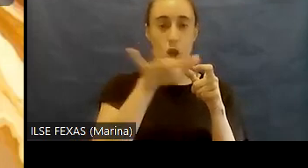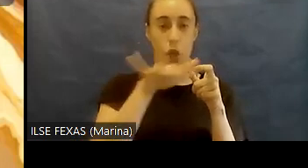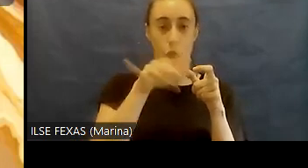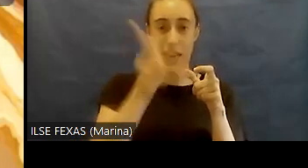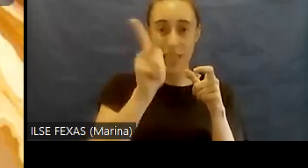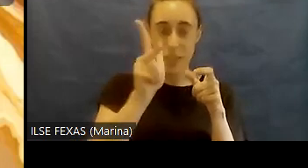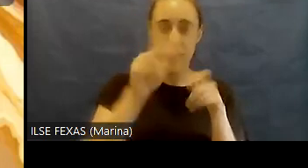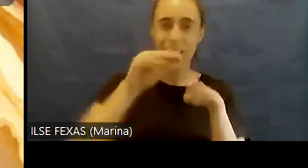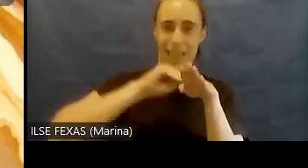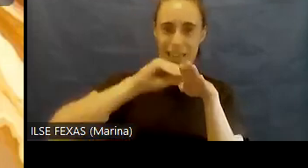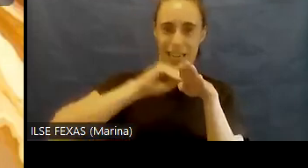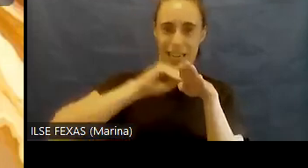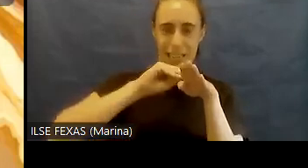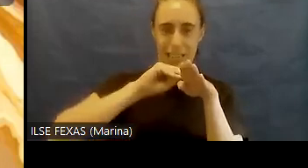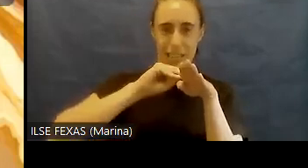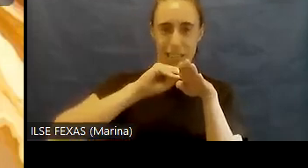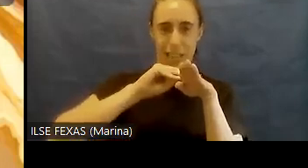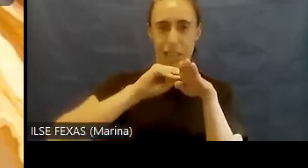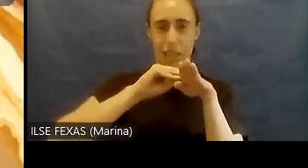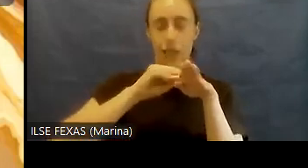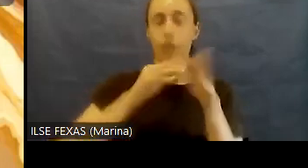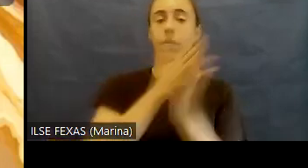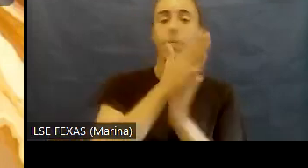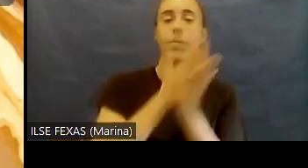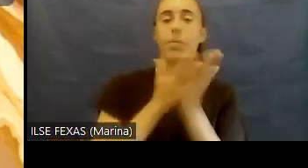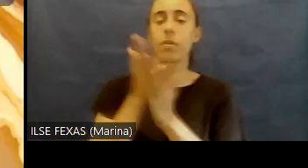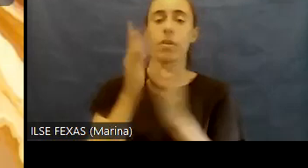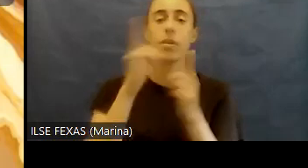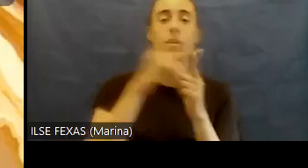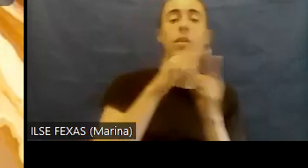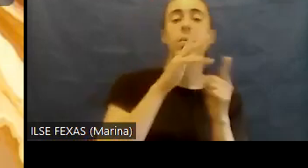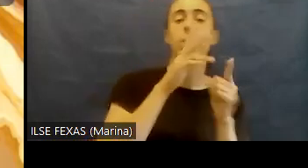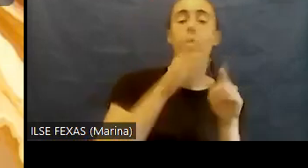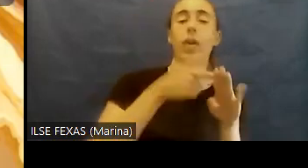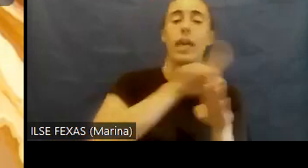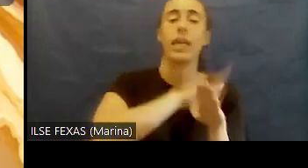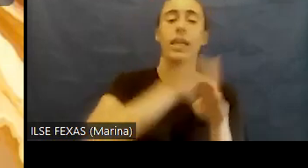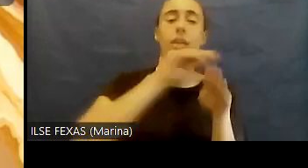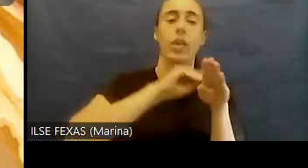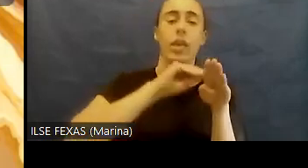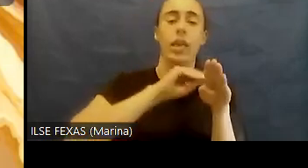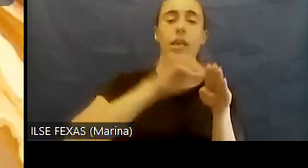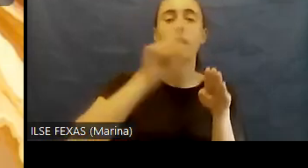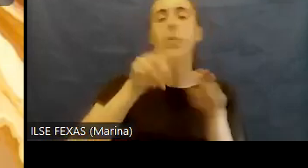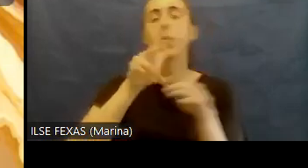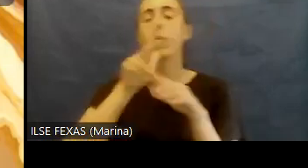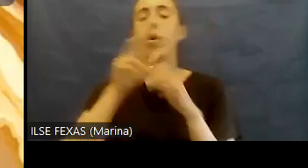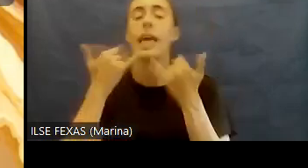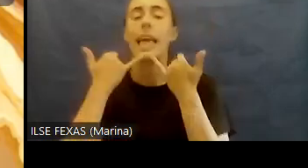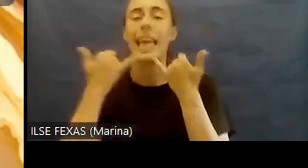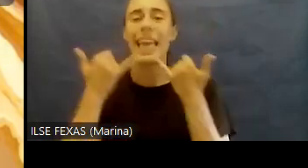puede ser bien por exceso de grasa o bien por procesos de oxidación, por procesos de estrés